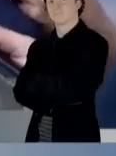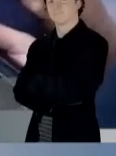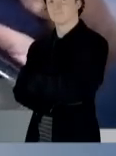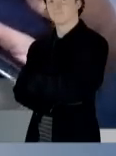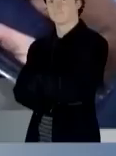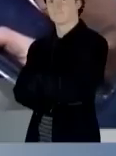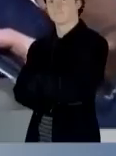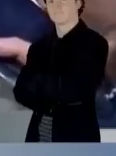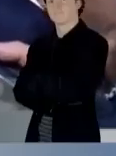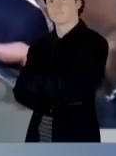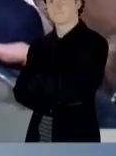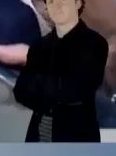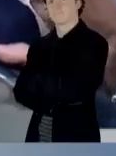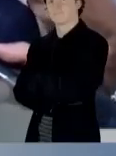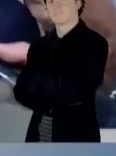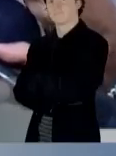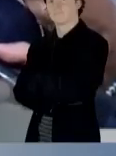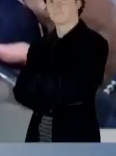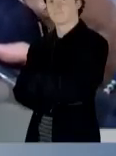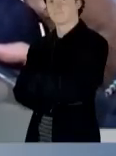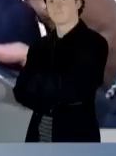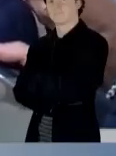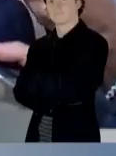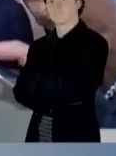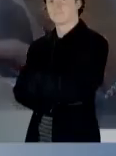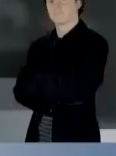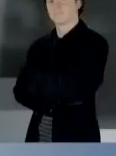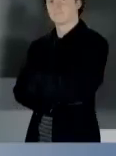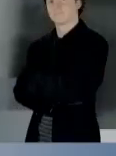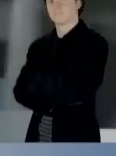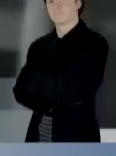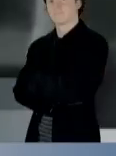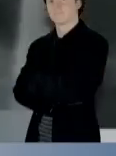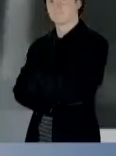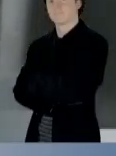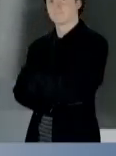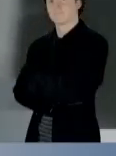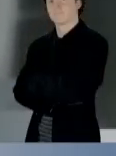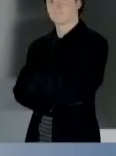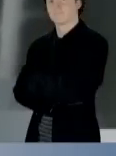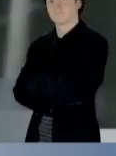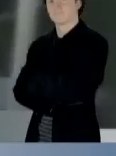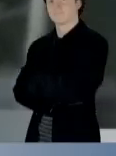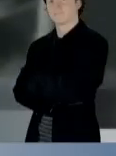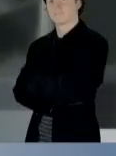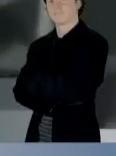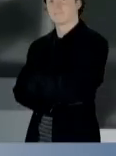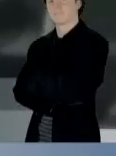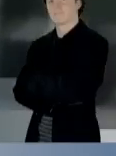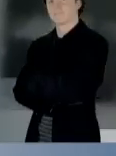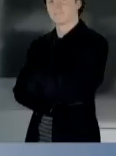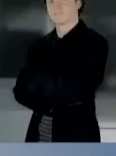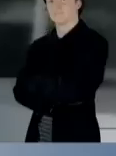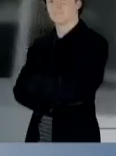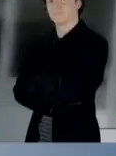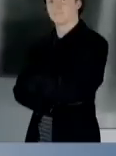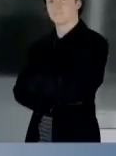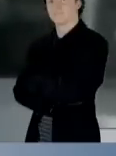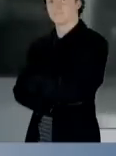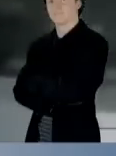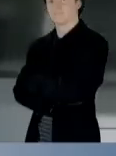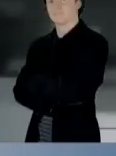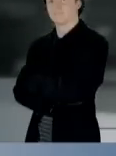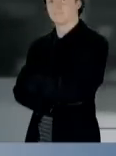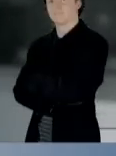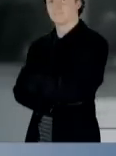y tal como se debe condenar el golpe se debería por lo tanto condenar el uso de la violencia en política que fue